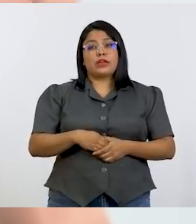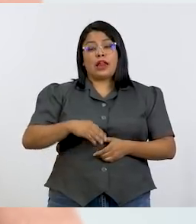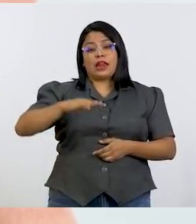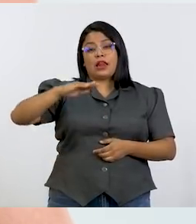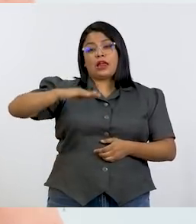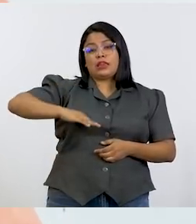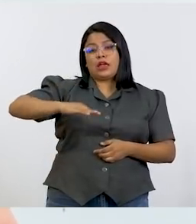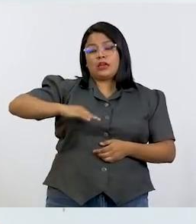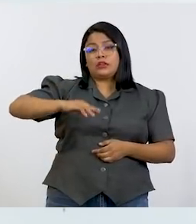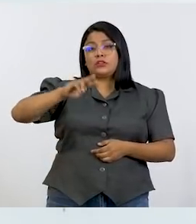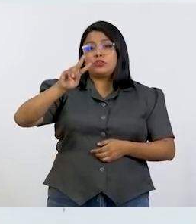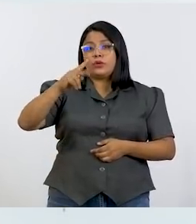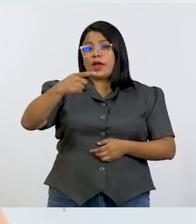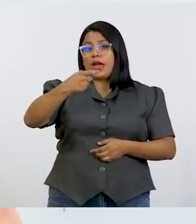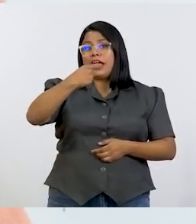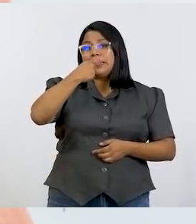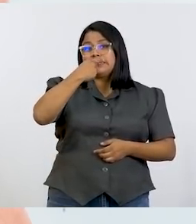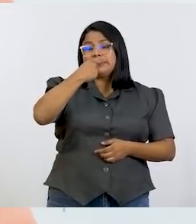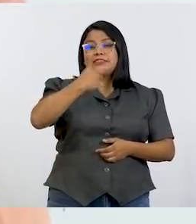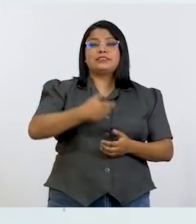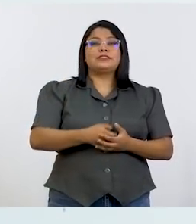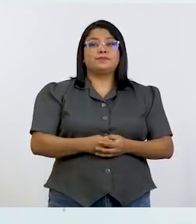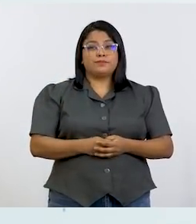Luego hizo 2 por la tarde.